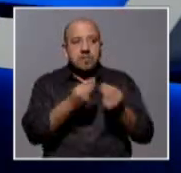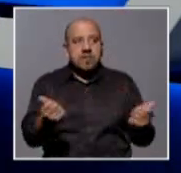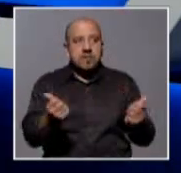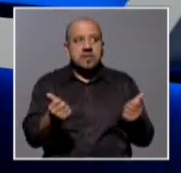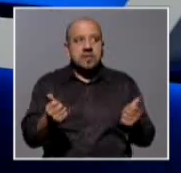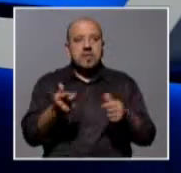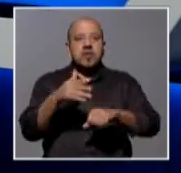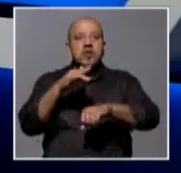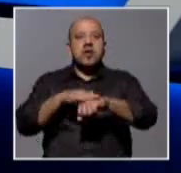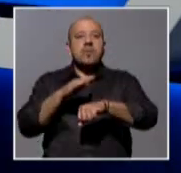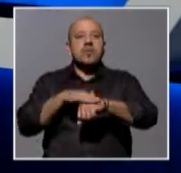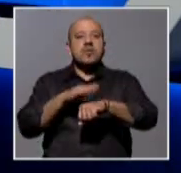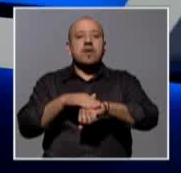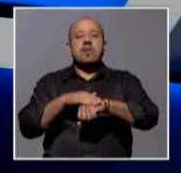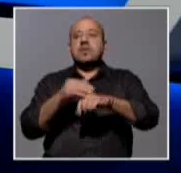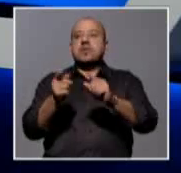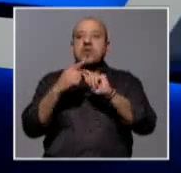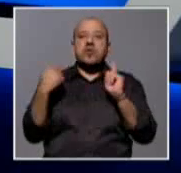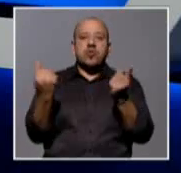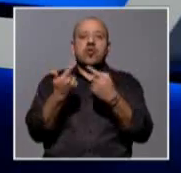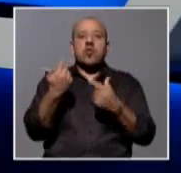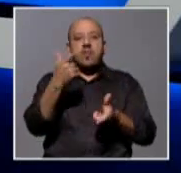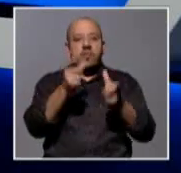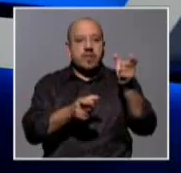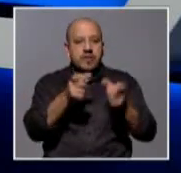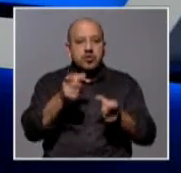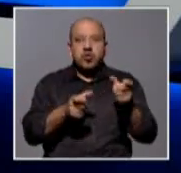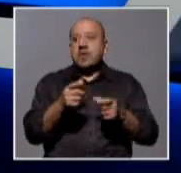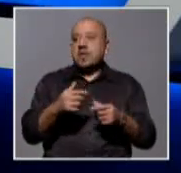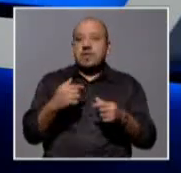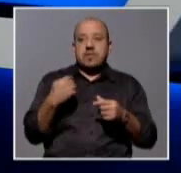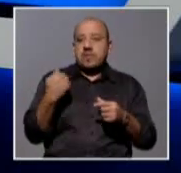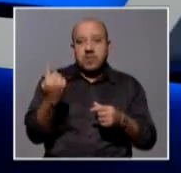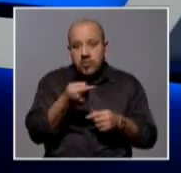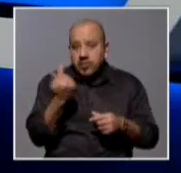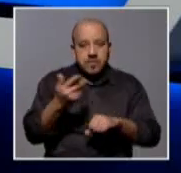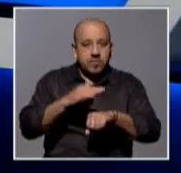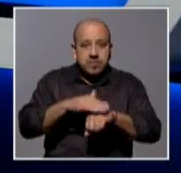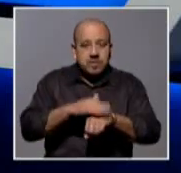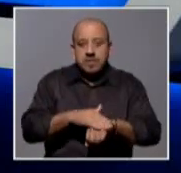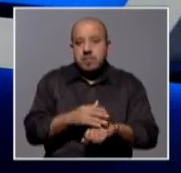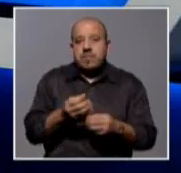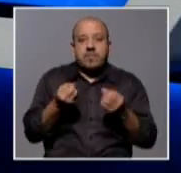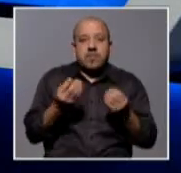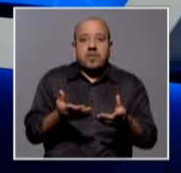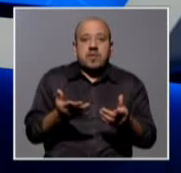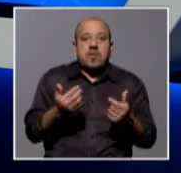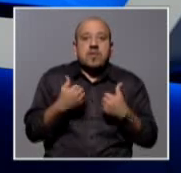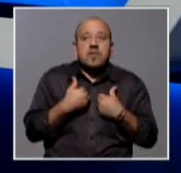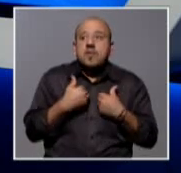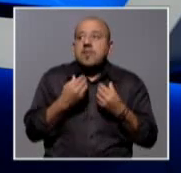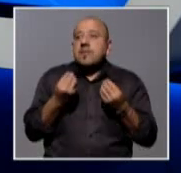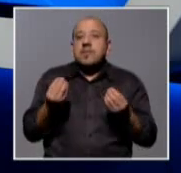Los responsables somos todos nosotros, ciudadanos de esta sociedad que de alguna manera no hemos